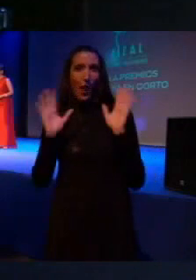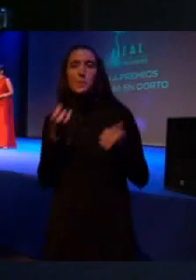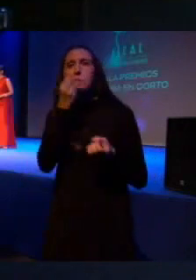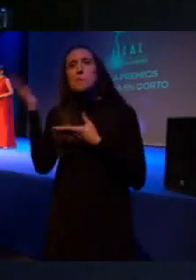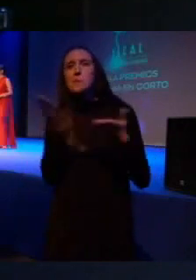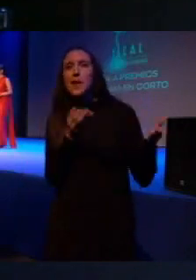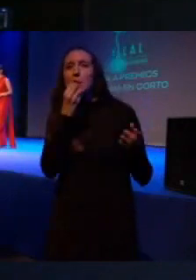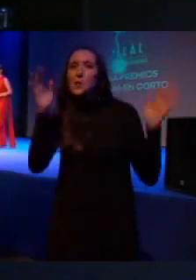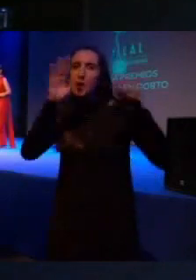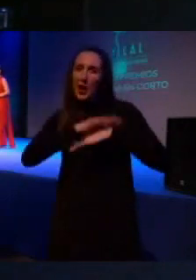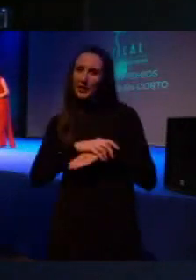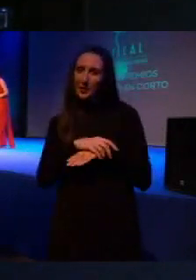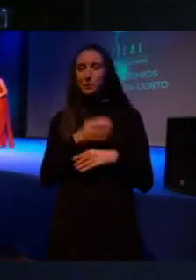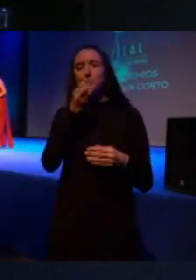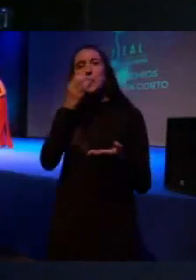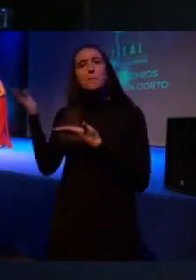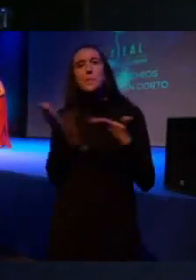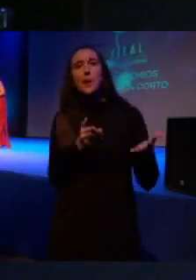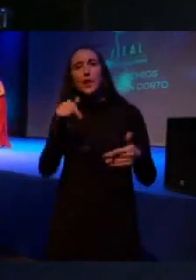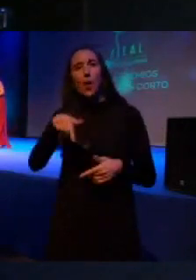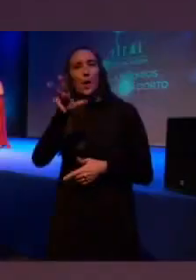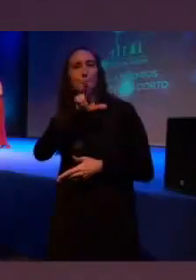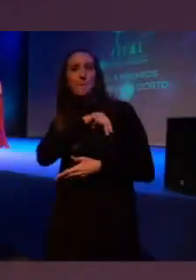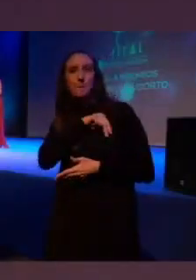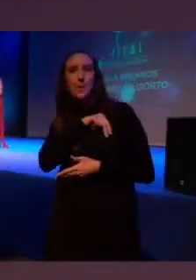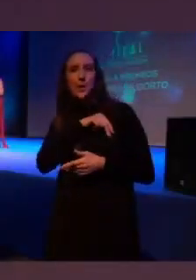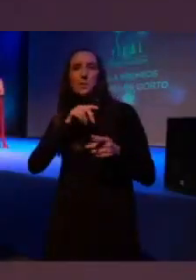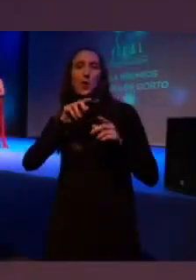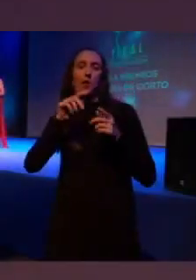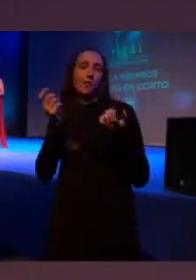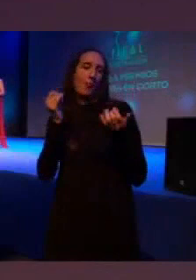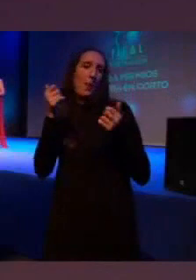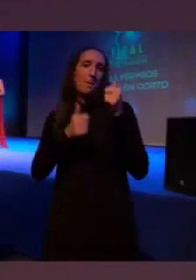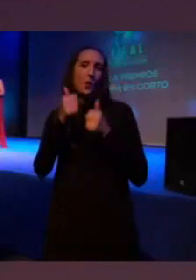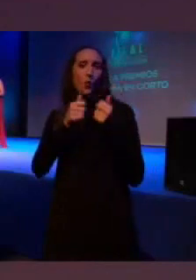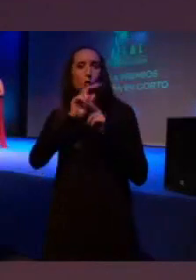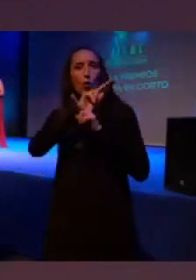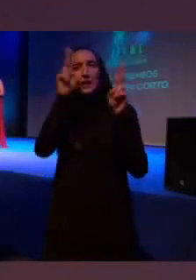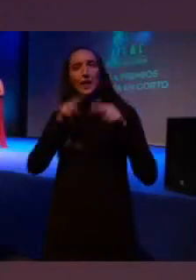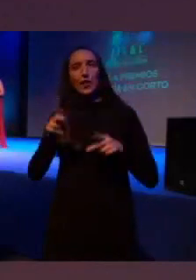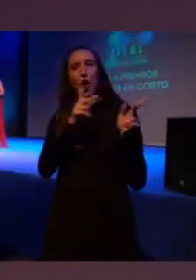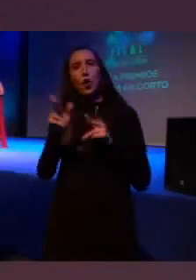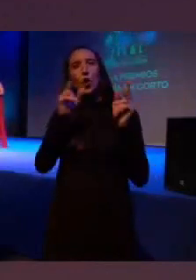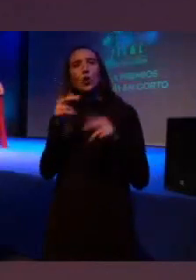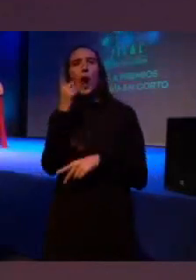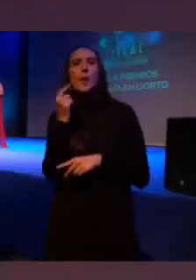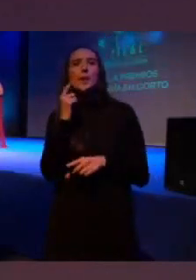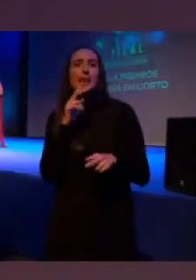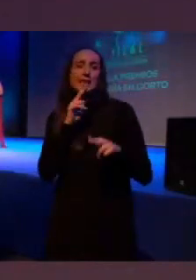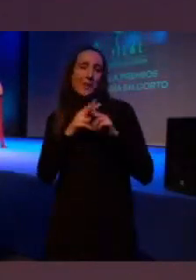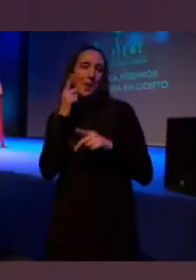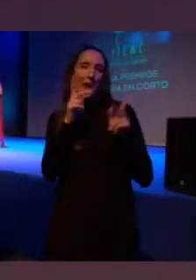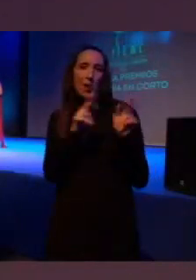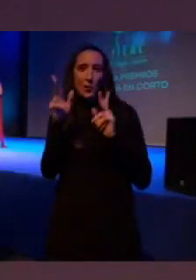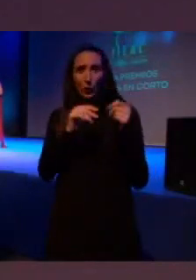noches. Bienvenidos a esta gala de entrega de premios del Certamen Internacional de Cortometrajes Almería en Corto. ¿Cuánto ha